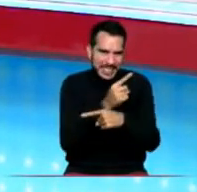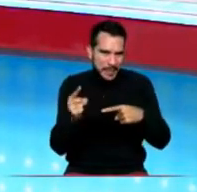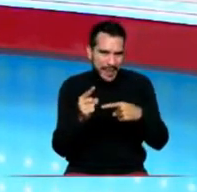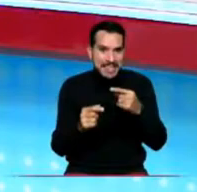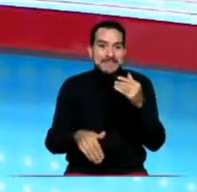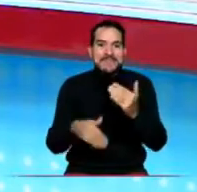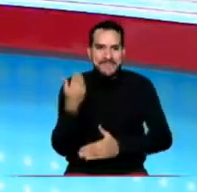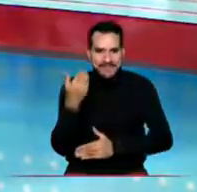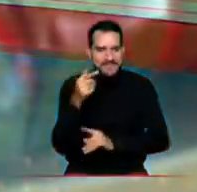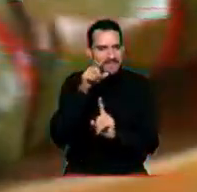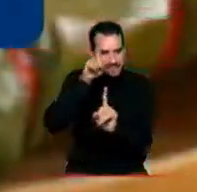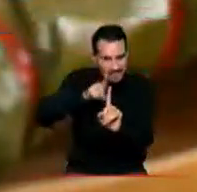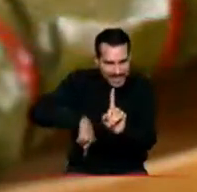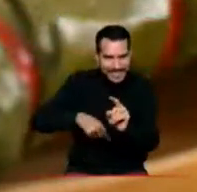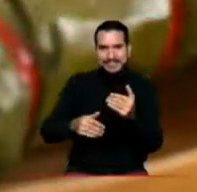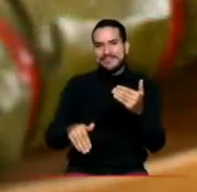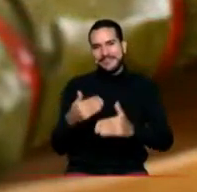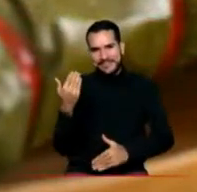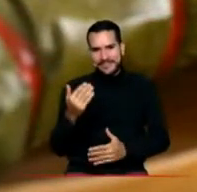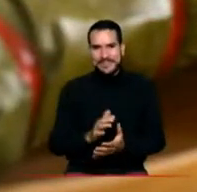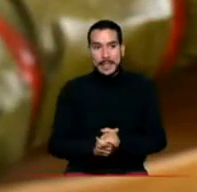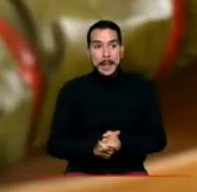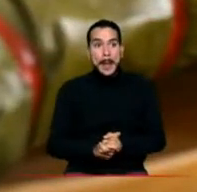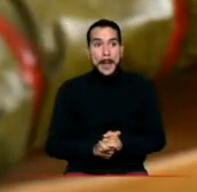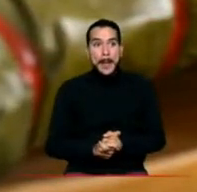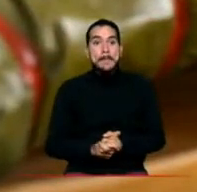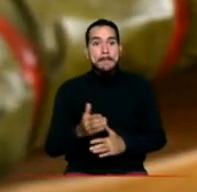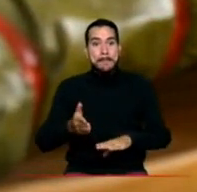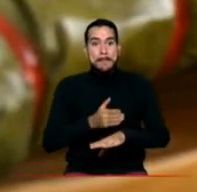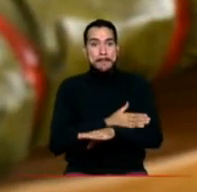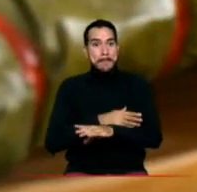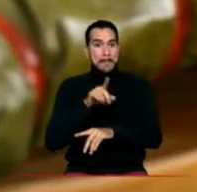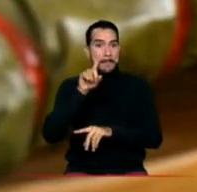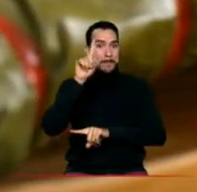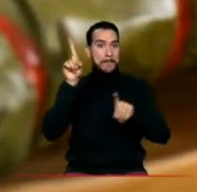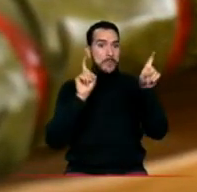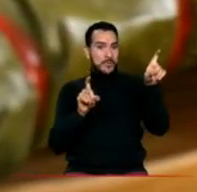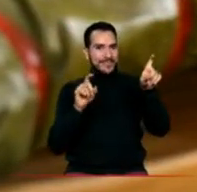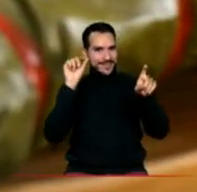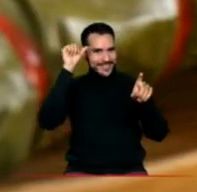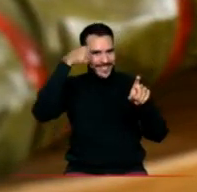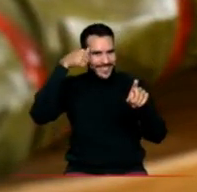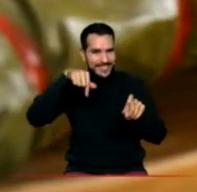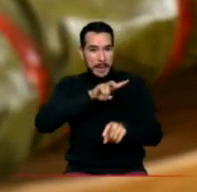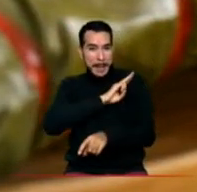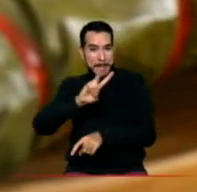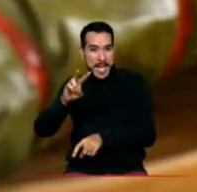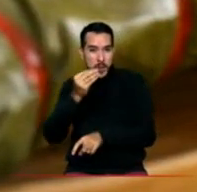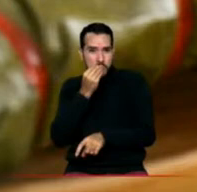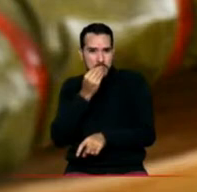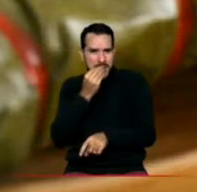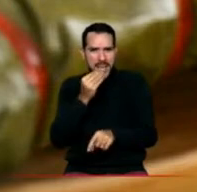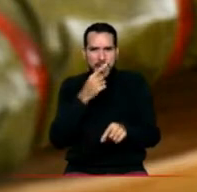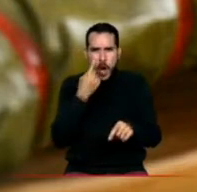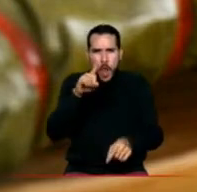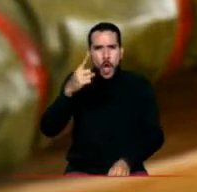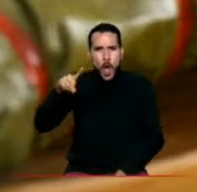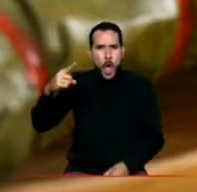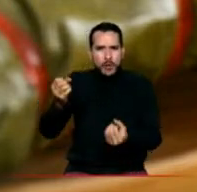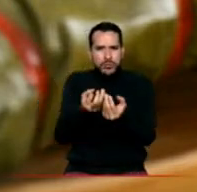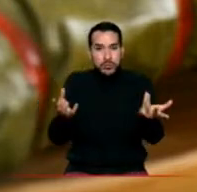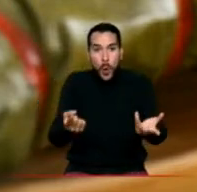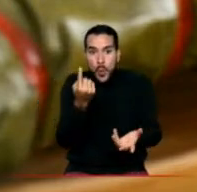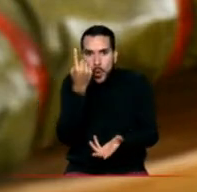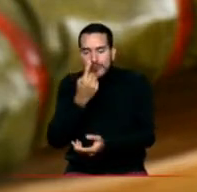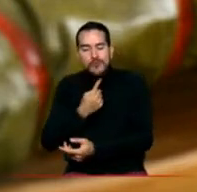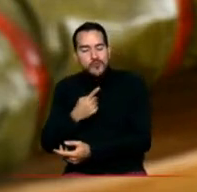respuestas de nuestros seguidores a la pregunta del día: ¿cuál es el plato típico del Valle del Cauca que más le gusta y recomienda? Escuchamos a María